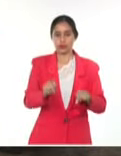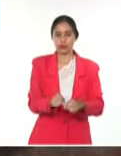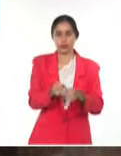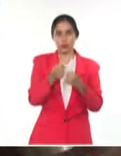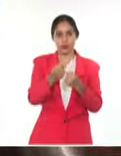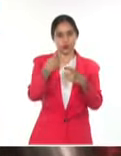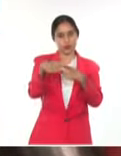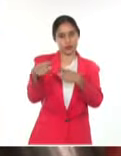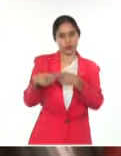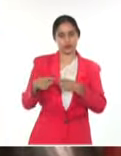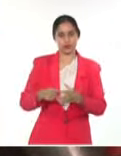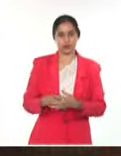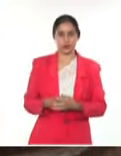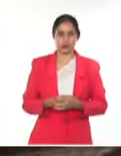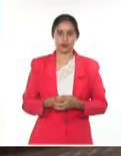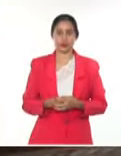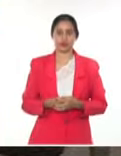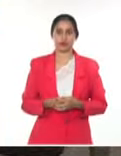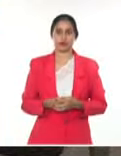recursos.